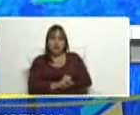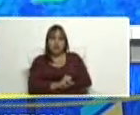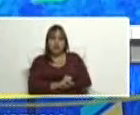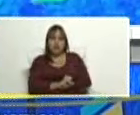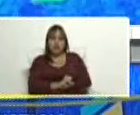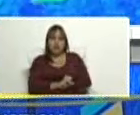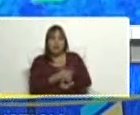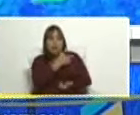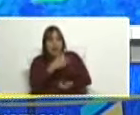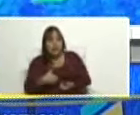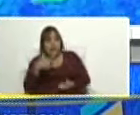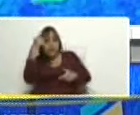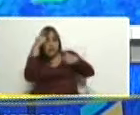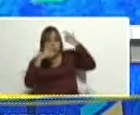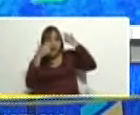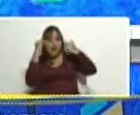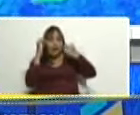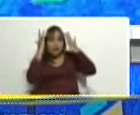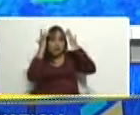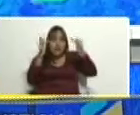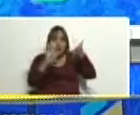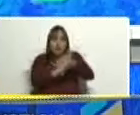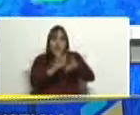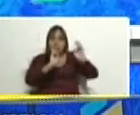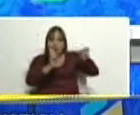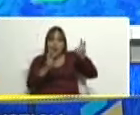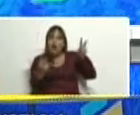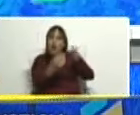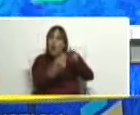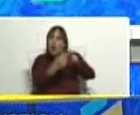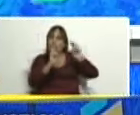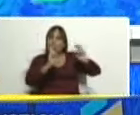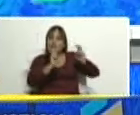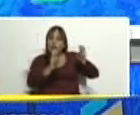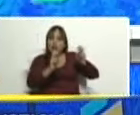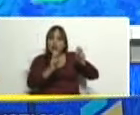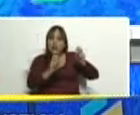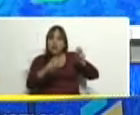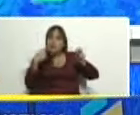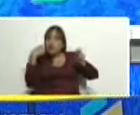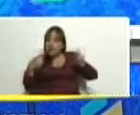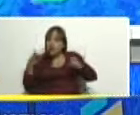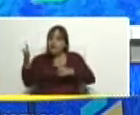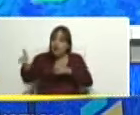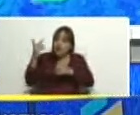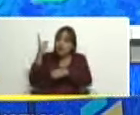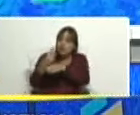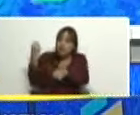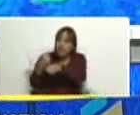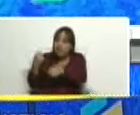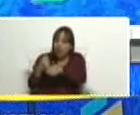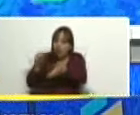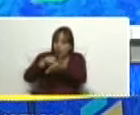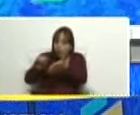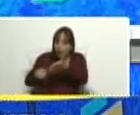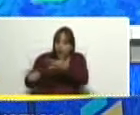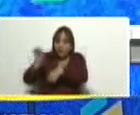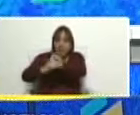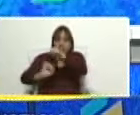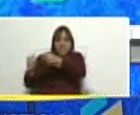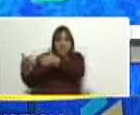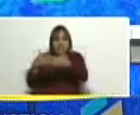suficiente conocimiento de inteligencia sobre esos temas y me mandó a preparar un conjunto de elementos para enfrentar la guerra